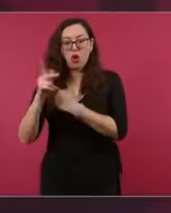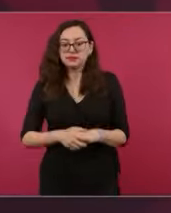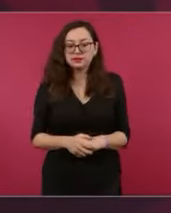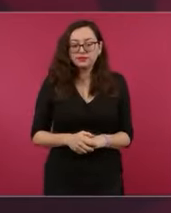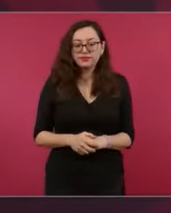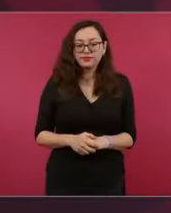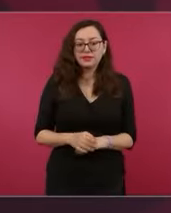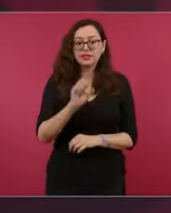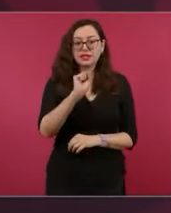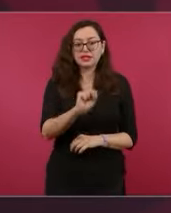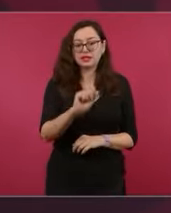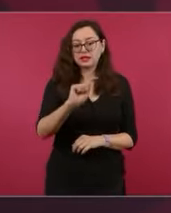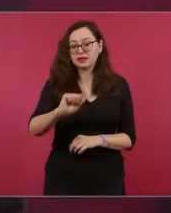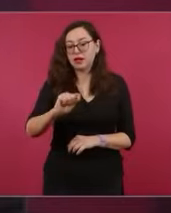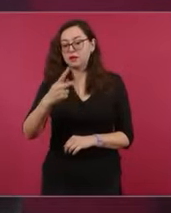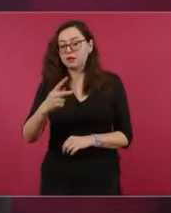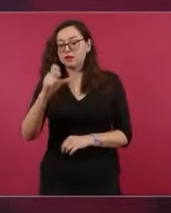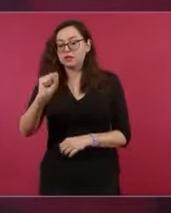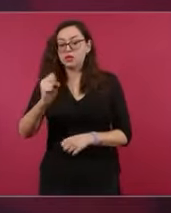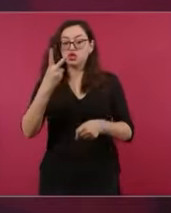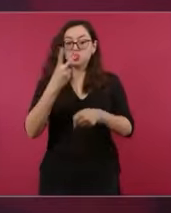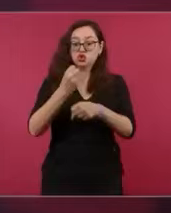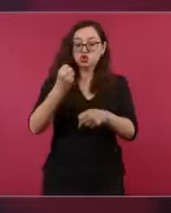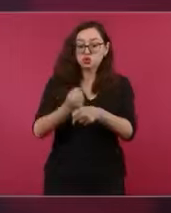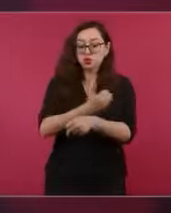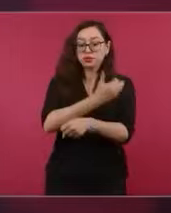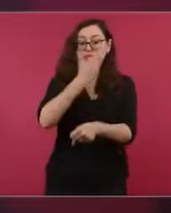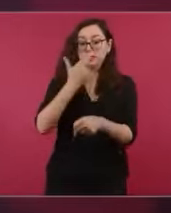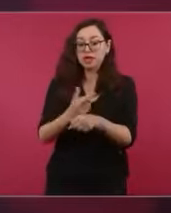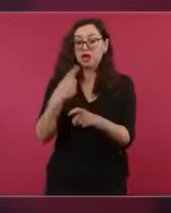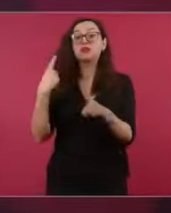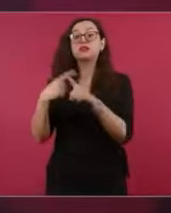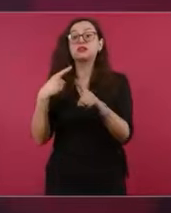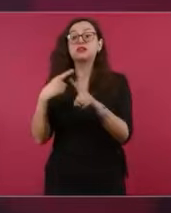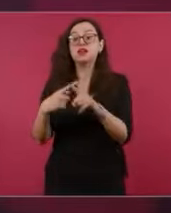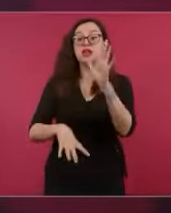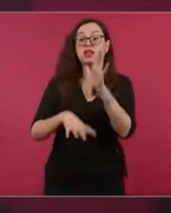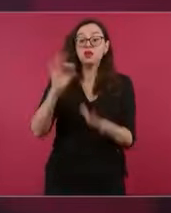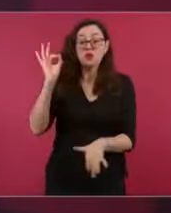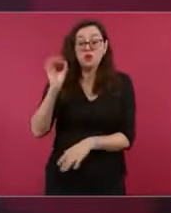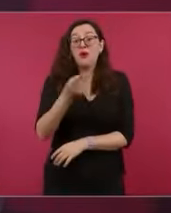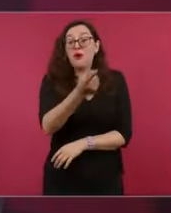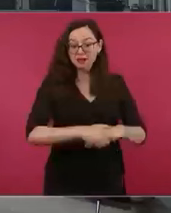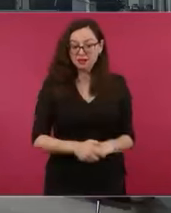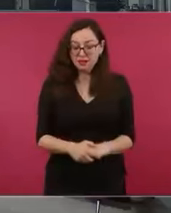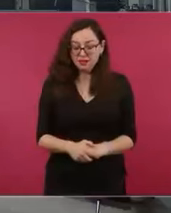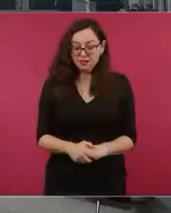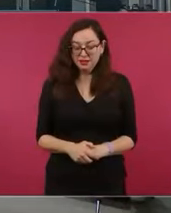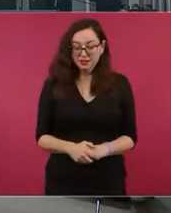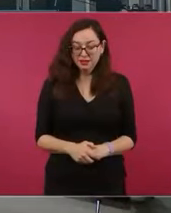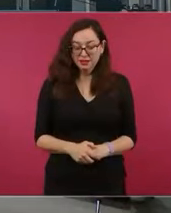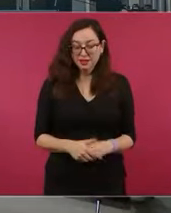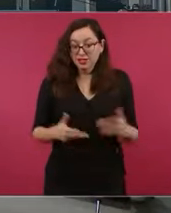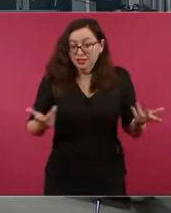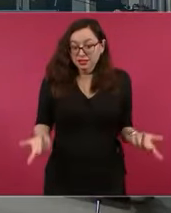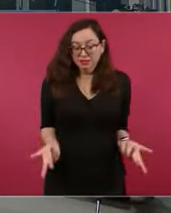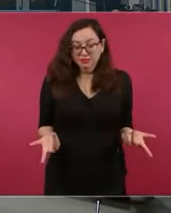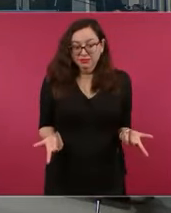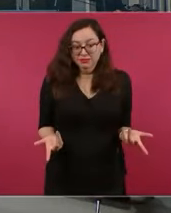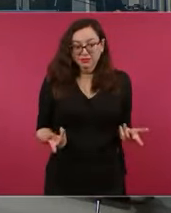Trabajo y luego ese subsecretario llegó a ser secretario de la Secretaría del Trabajo. Pero así